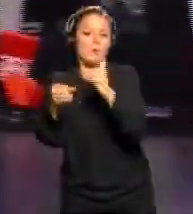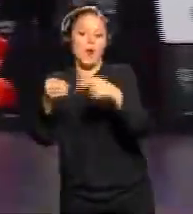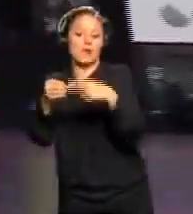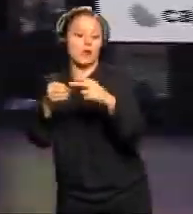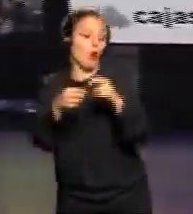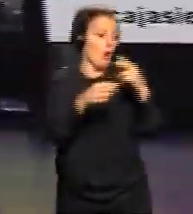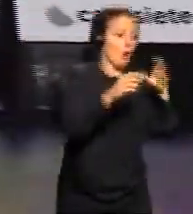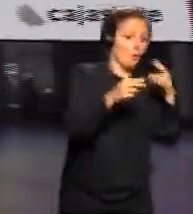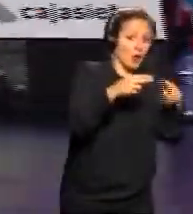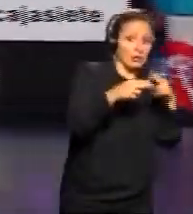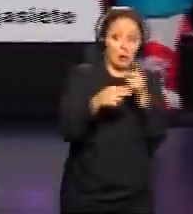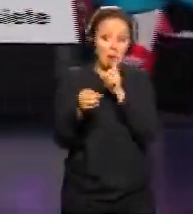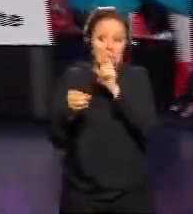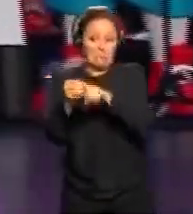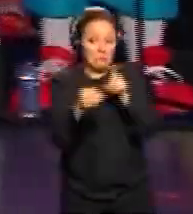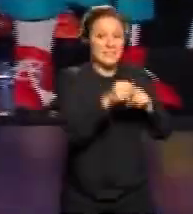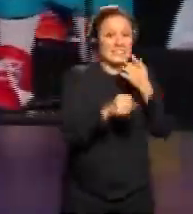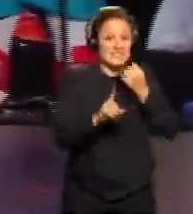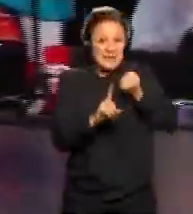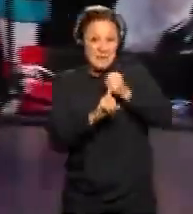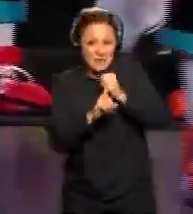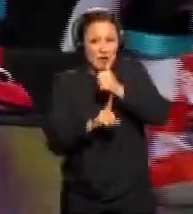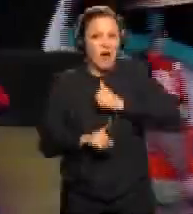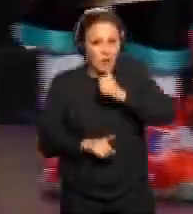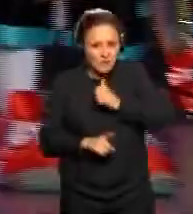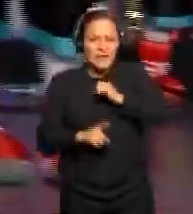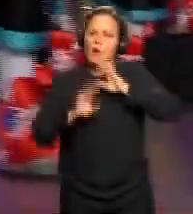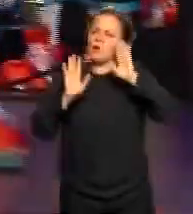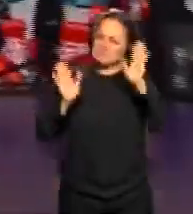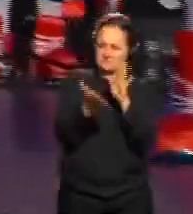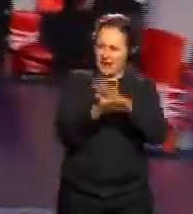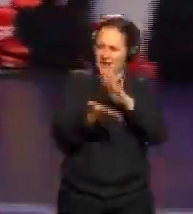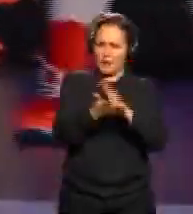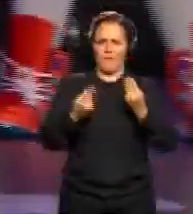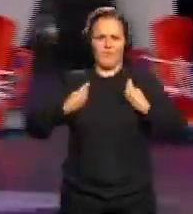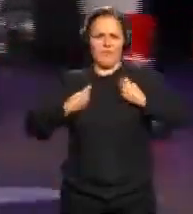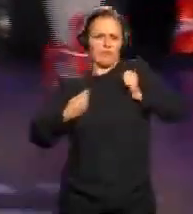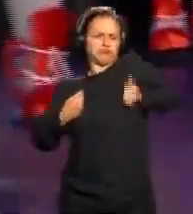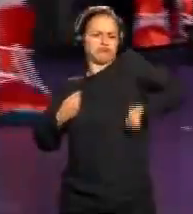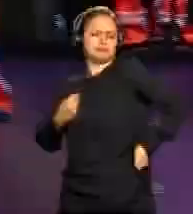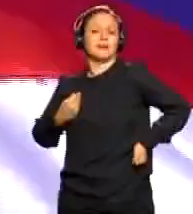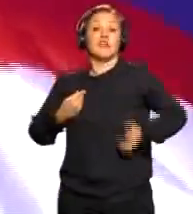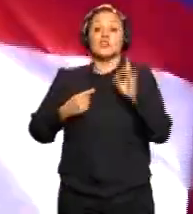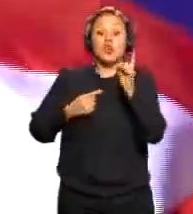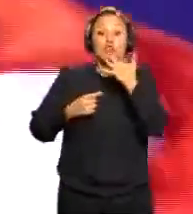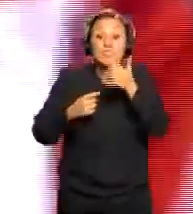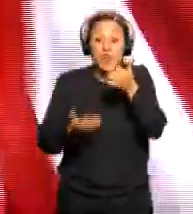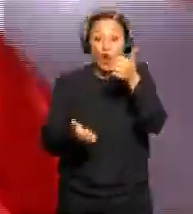si logramos aguantar la presión, por el vidorra que nos damos los dos. Solo aprobando